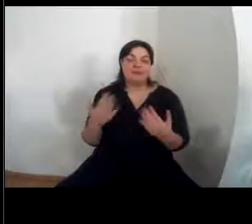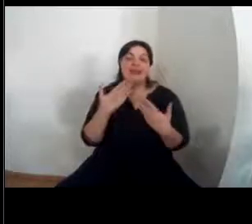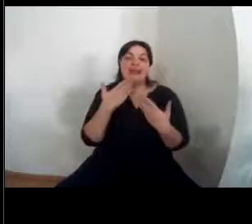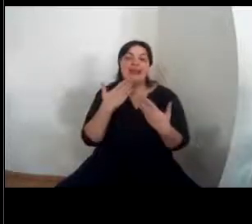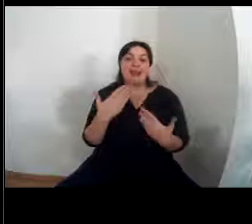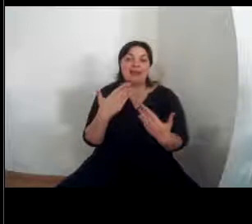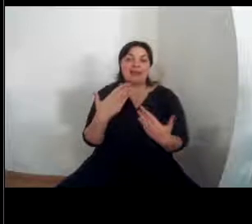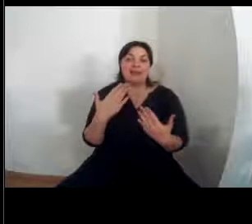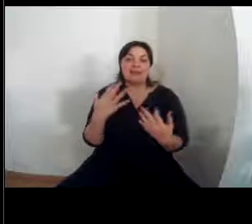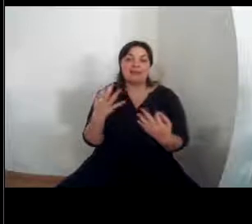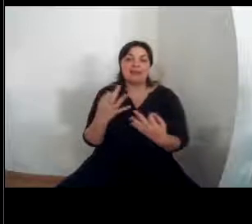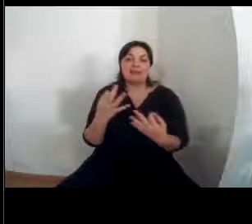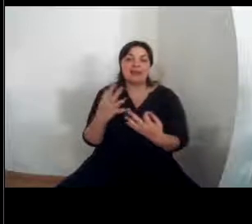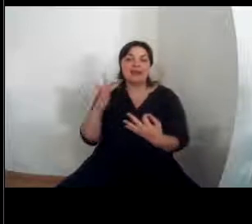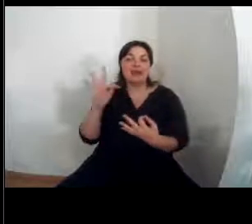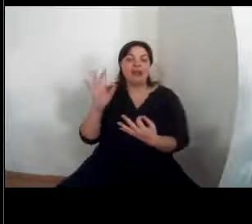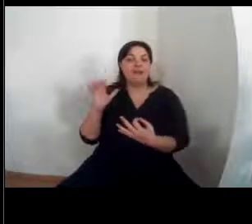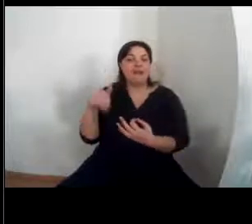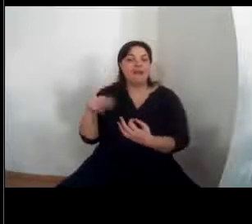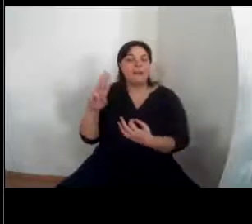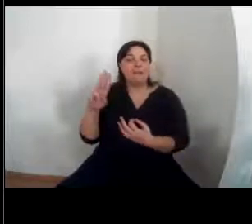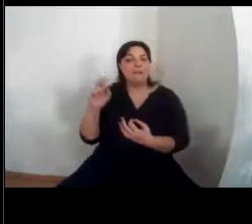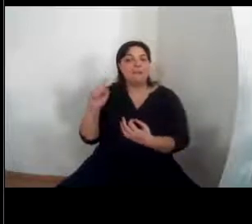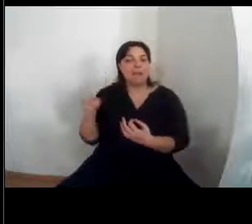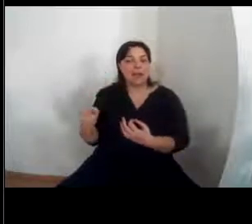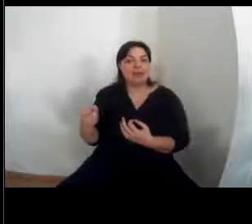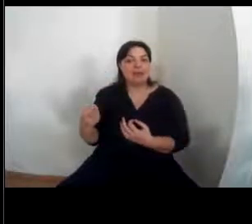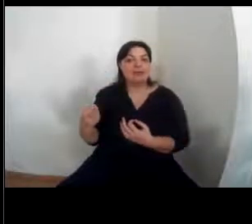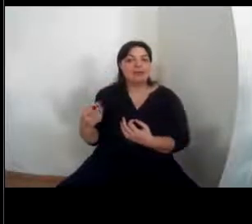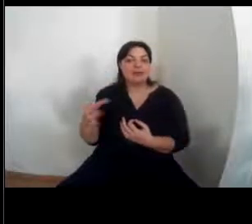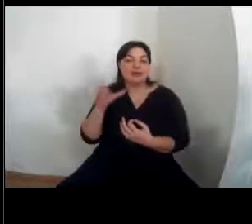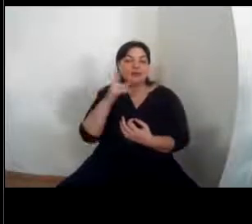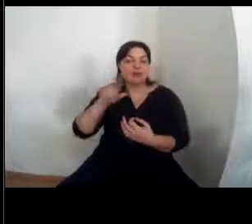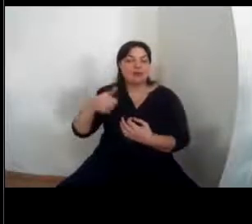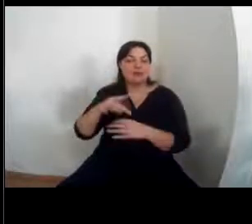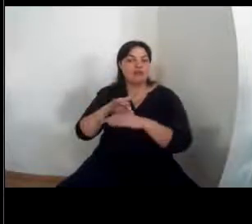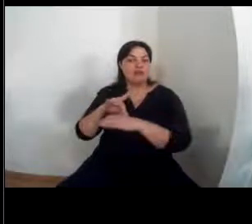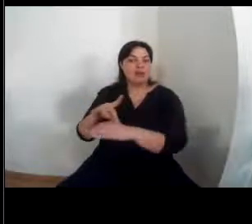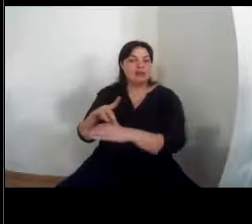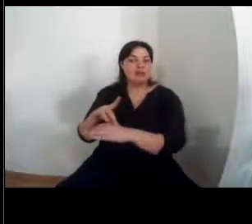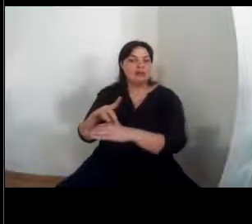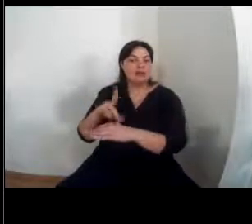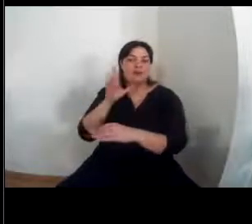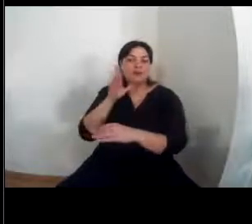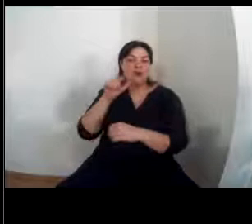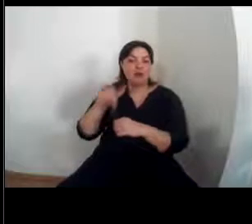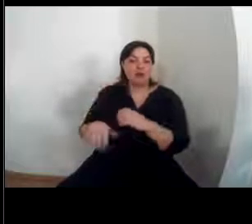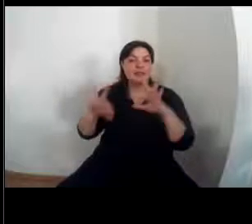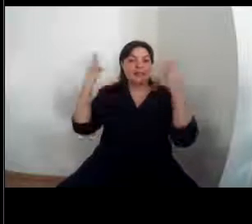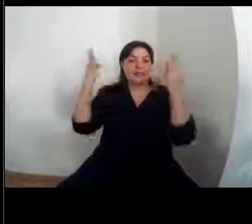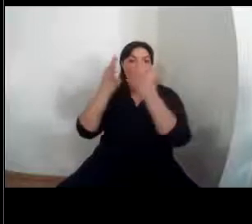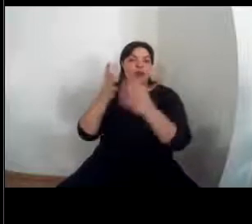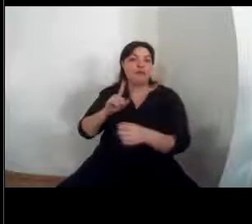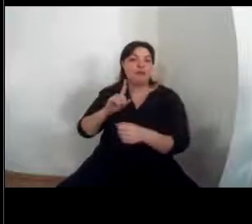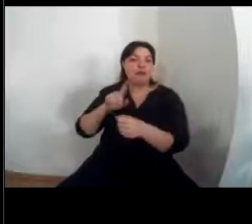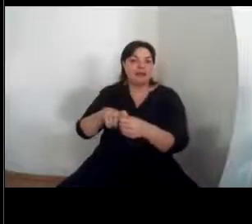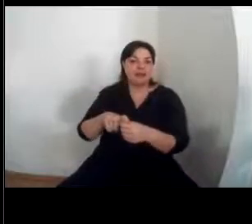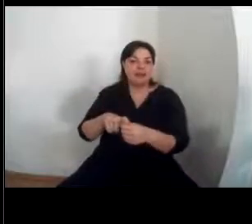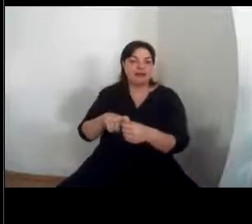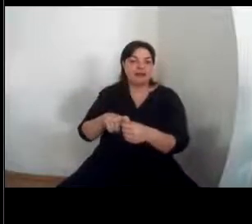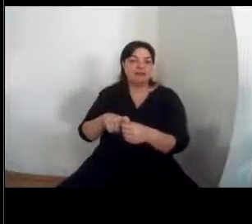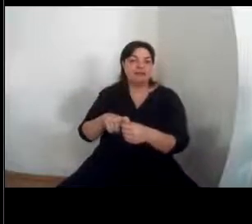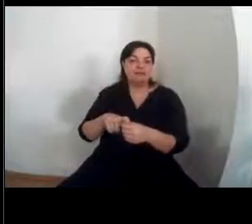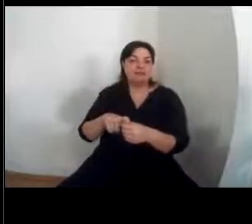agradecer a FEMPES la invitación a participar en este